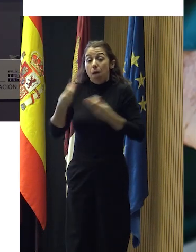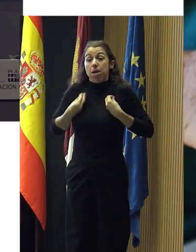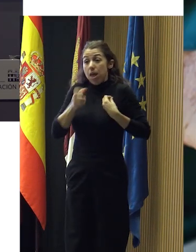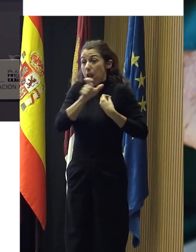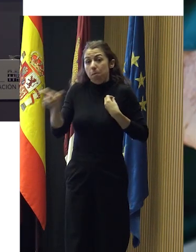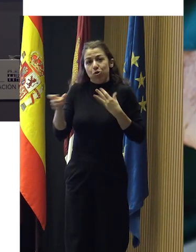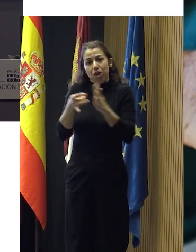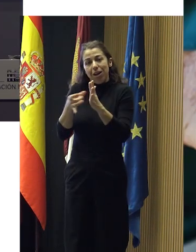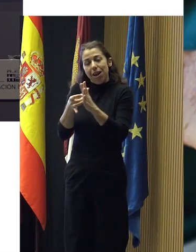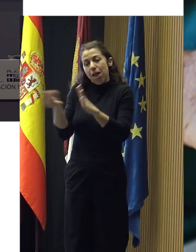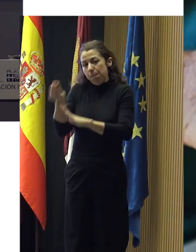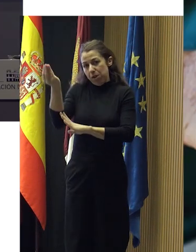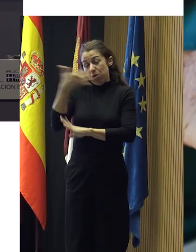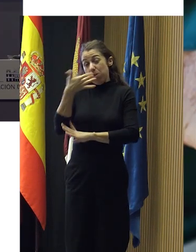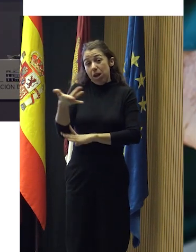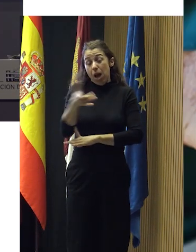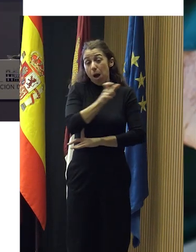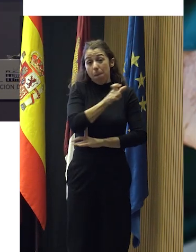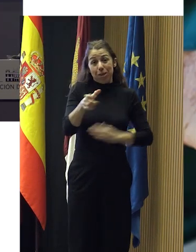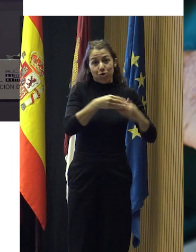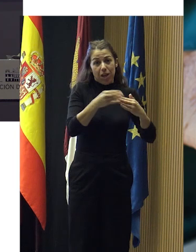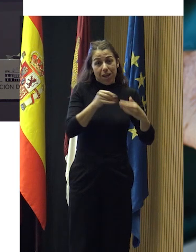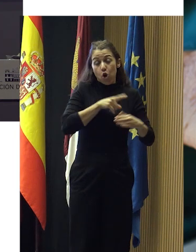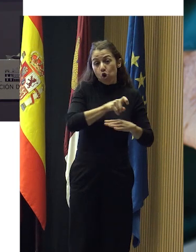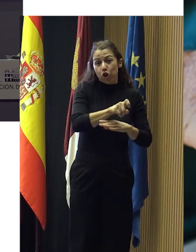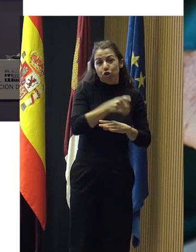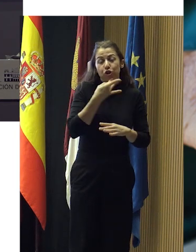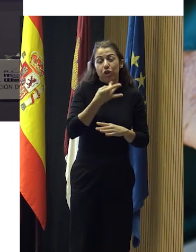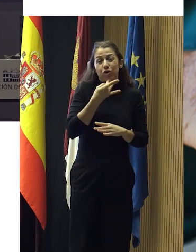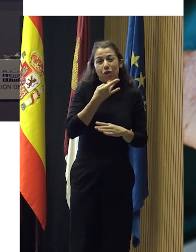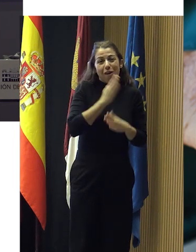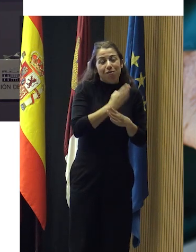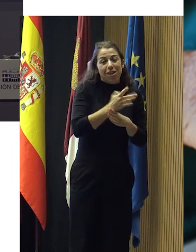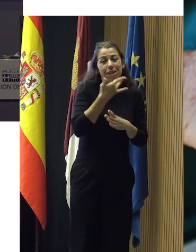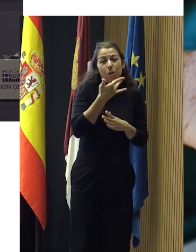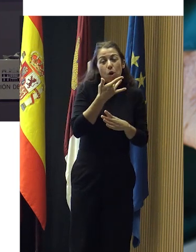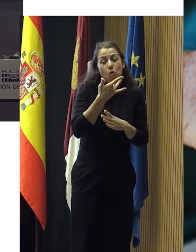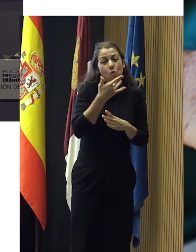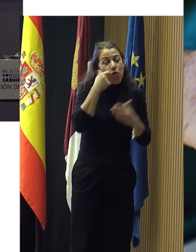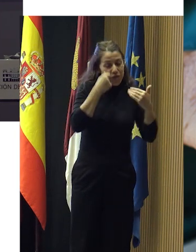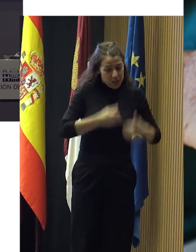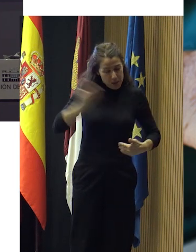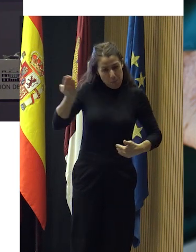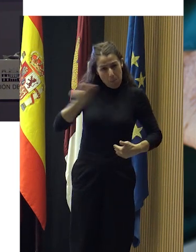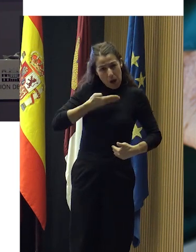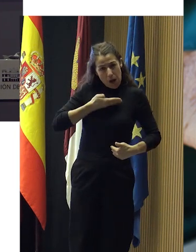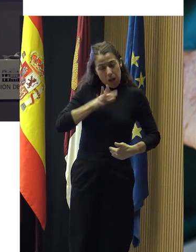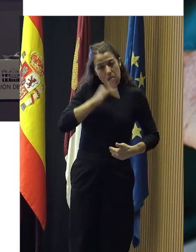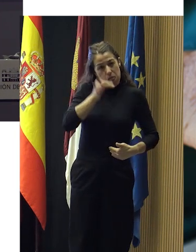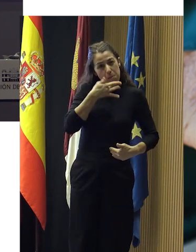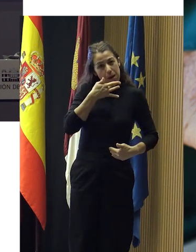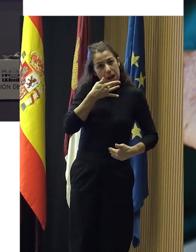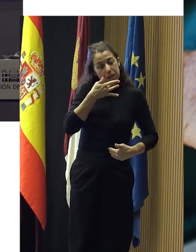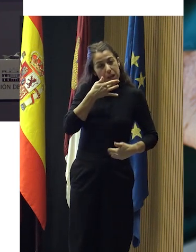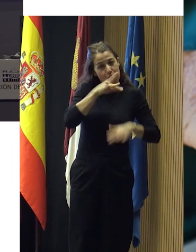personas. Y es que los pacientes oncológicos sufren un impacto físico muy importante. Tanto